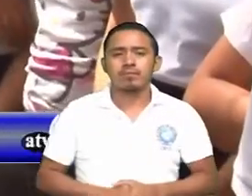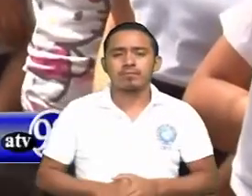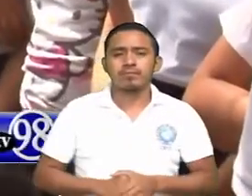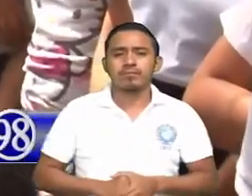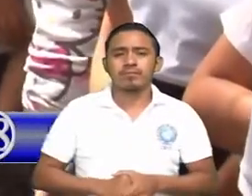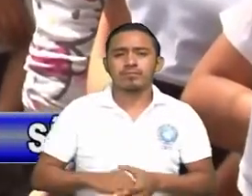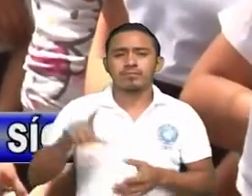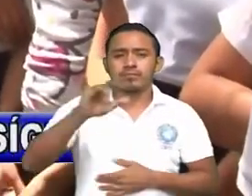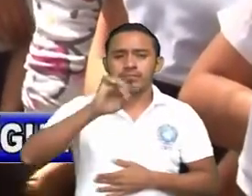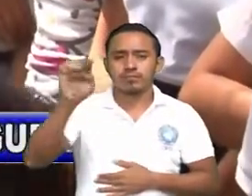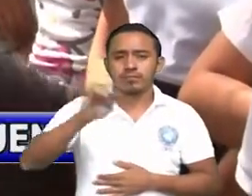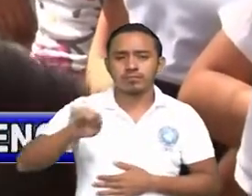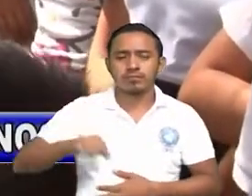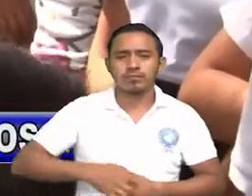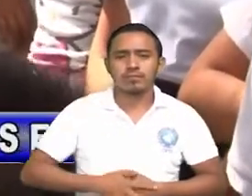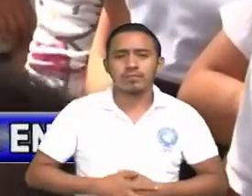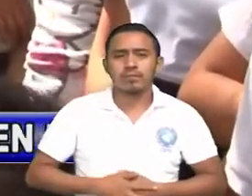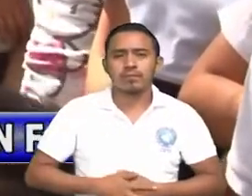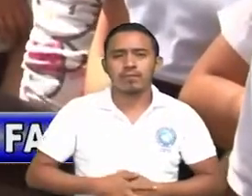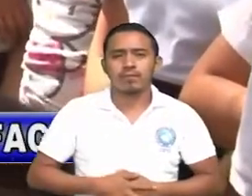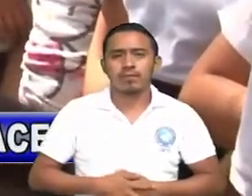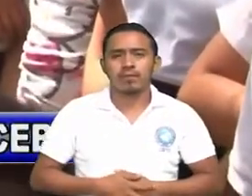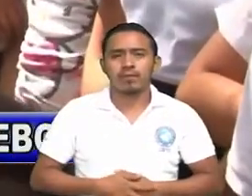parlamentario, informó Liz Escoto.